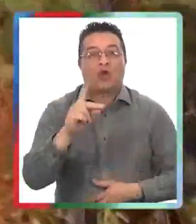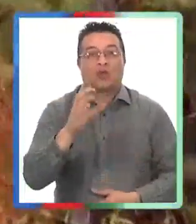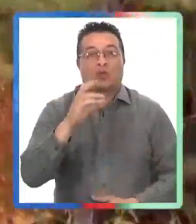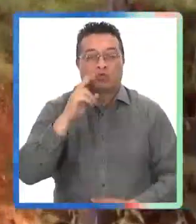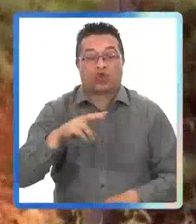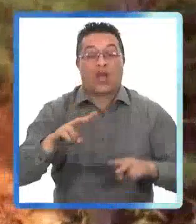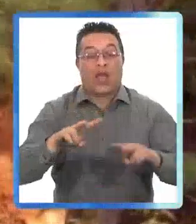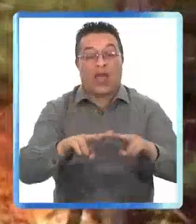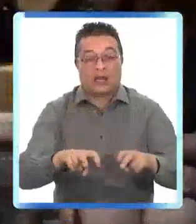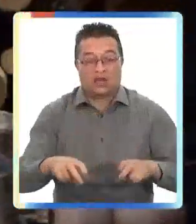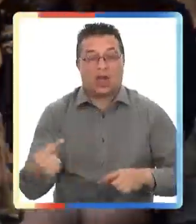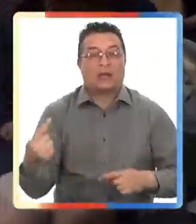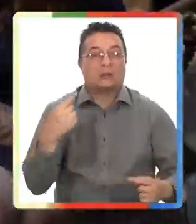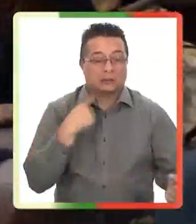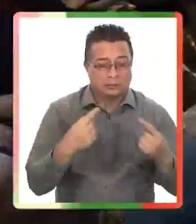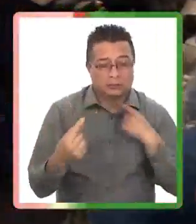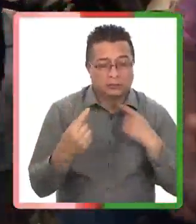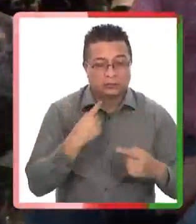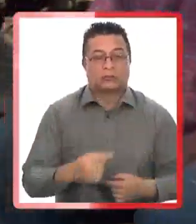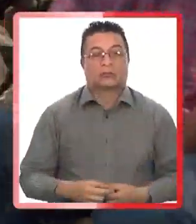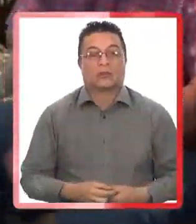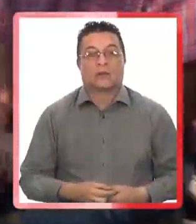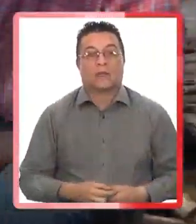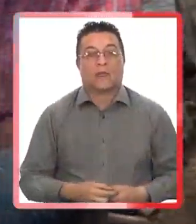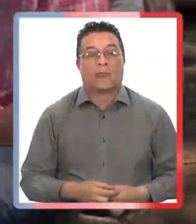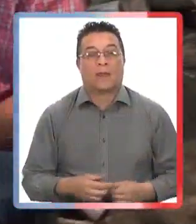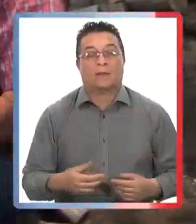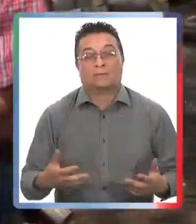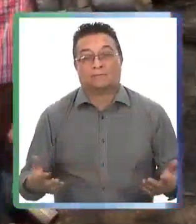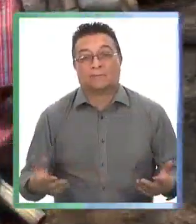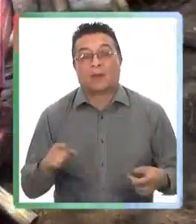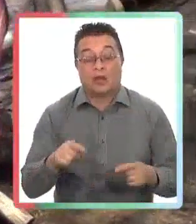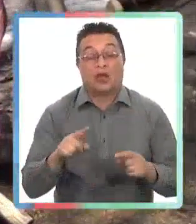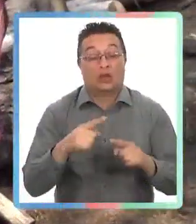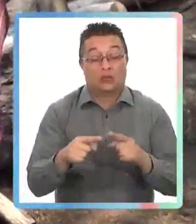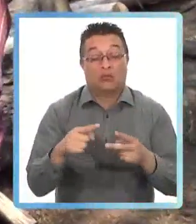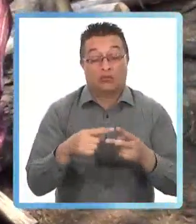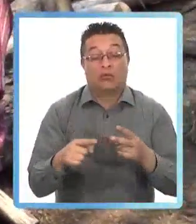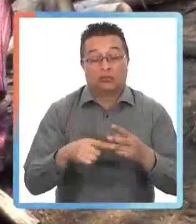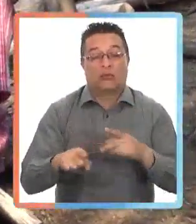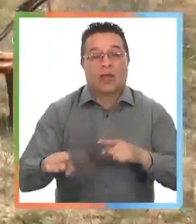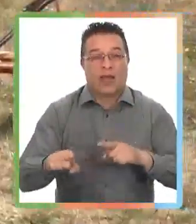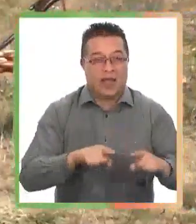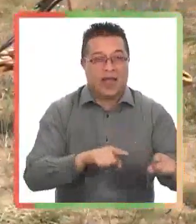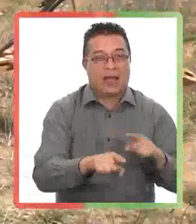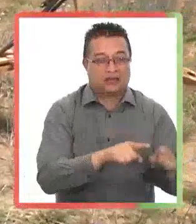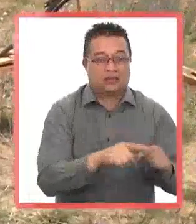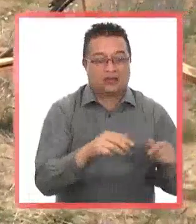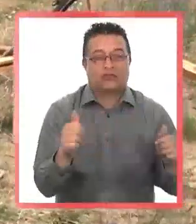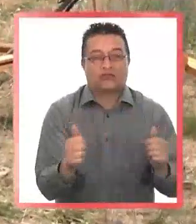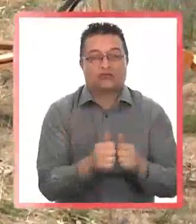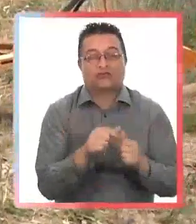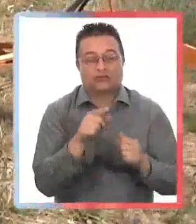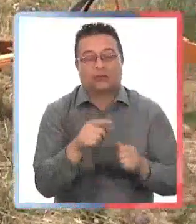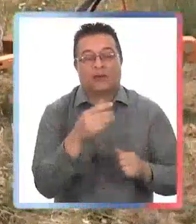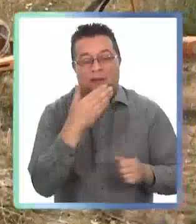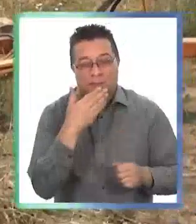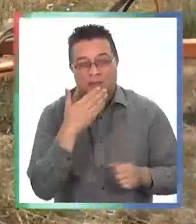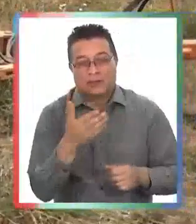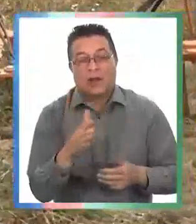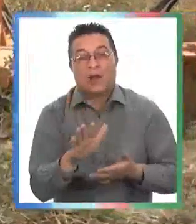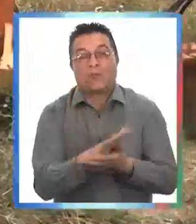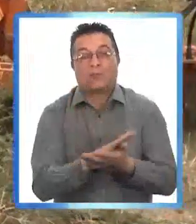un conjunto de otras acciones justamente en esta línea también, por ejemplo, que los pequeños agricultores, que lamentablemente son muchos de los que se vieron